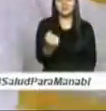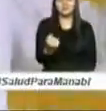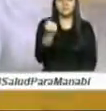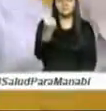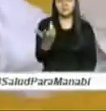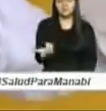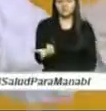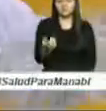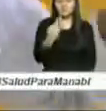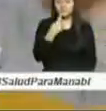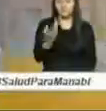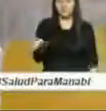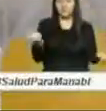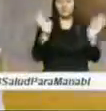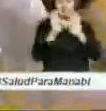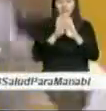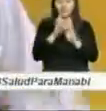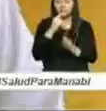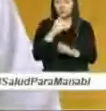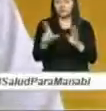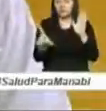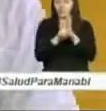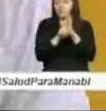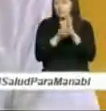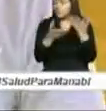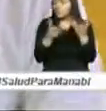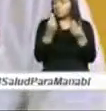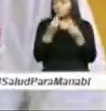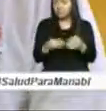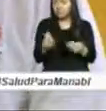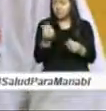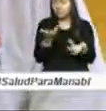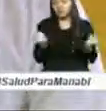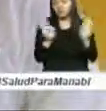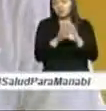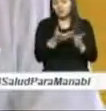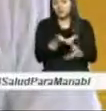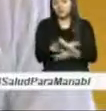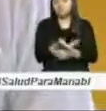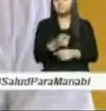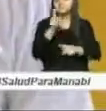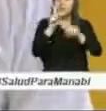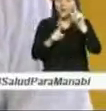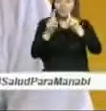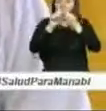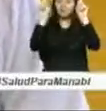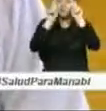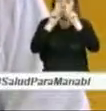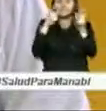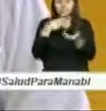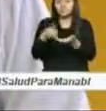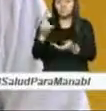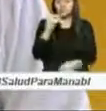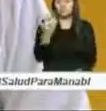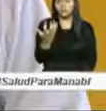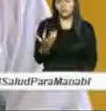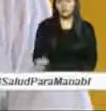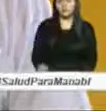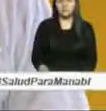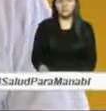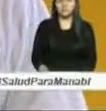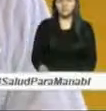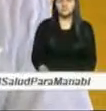para salvarse del cierre que exige la ley si ya pierden demasiado. Hay todavía empresas que evitan pagar